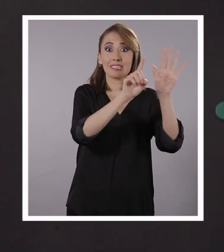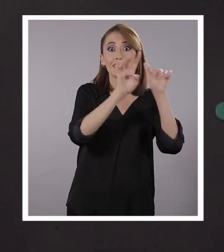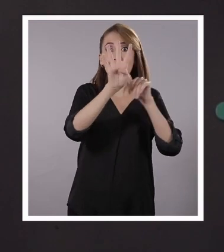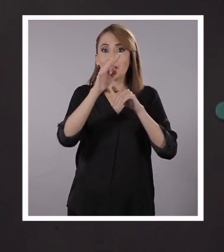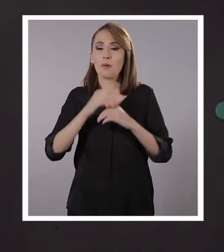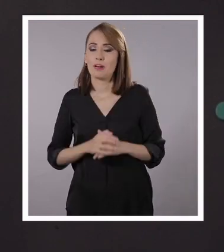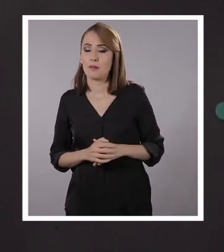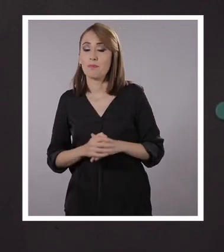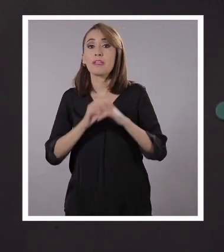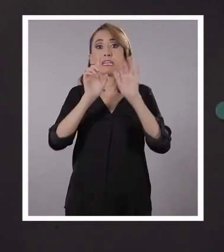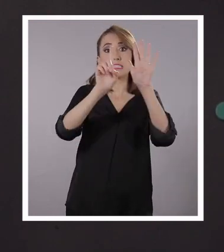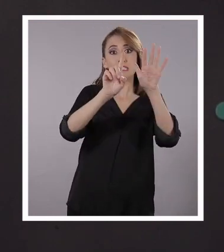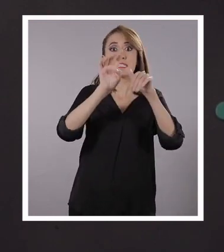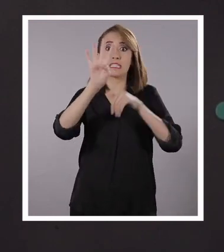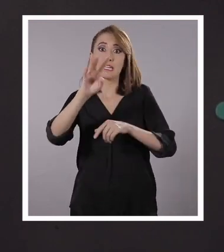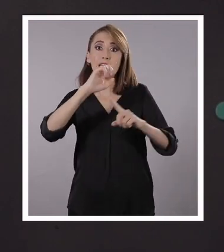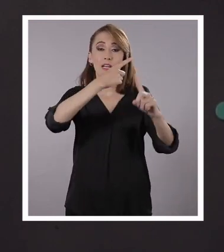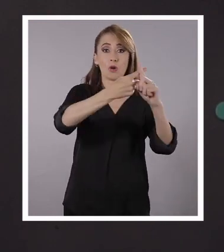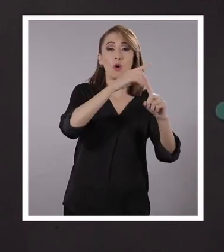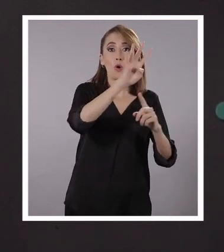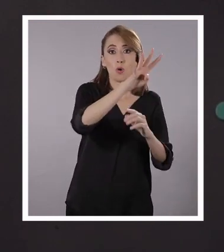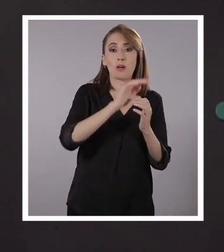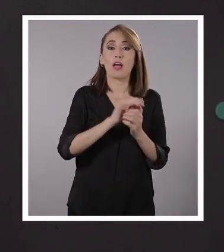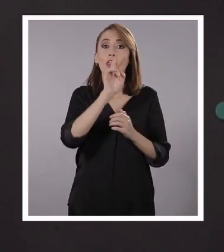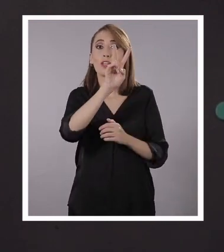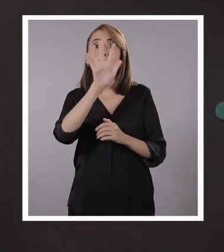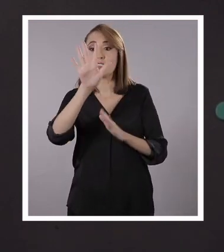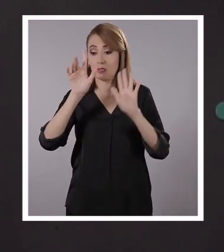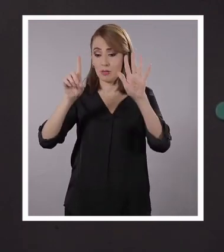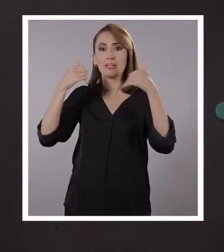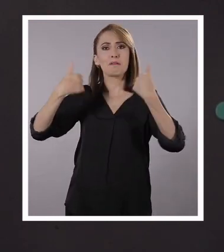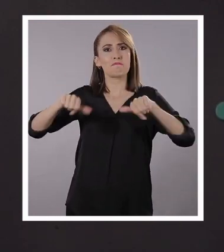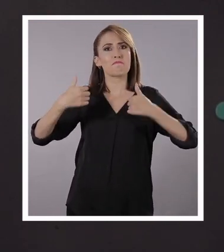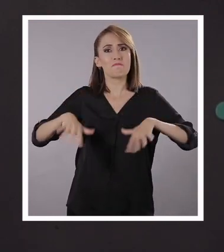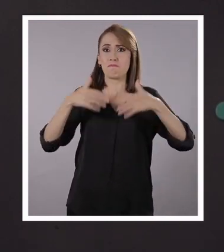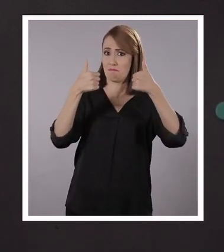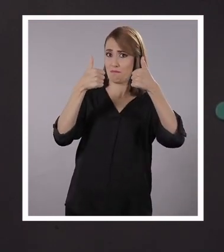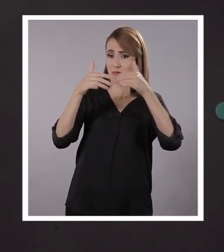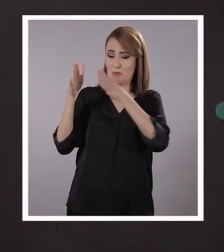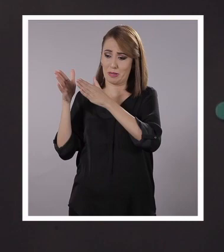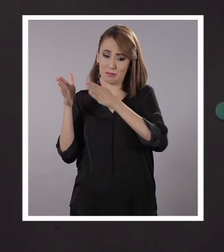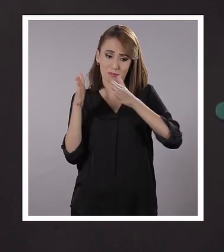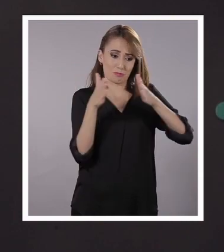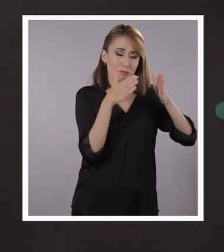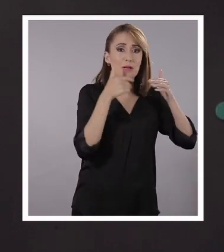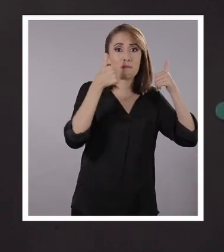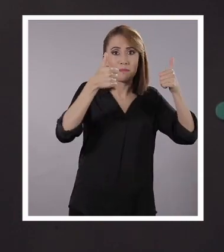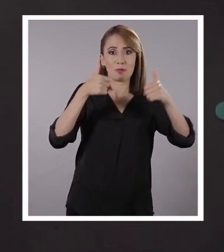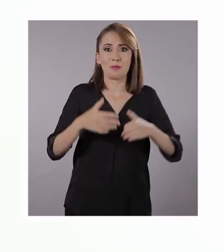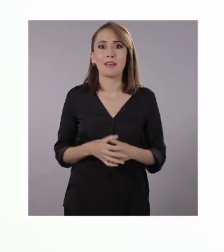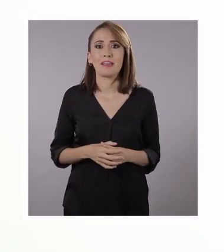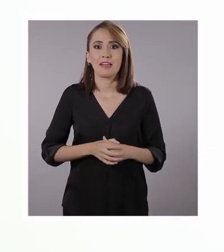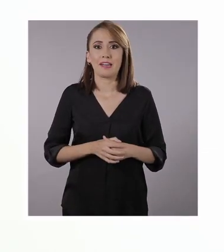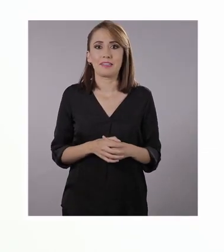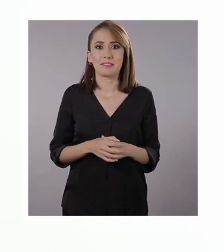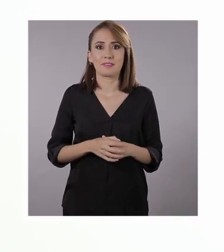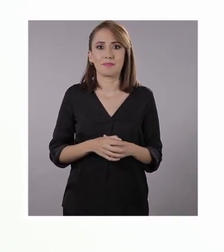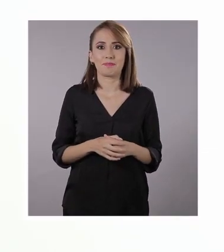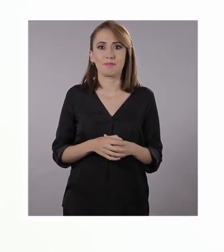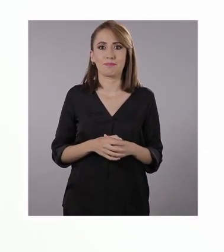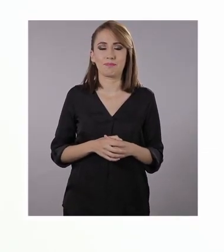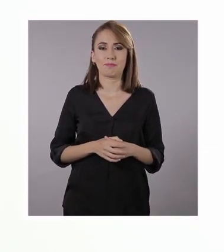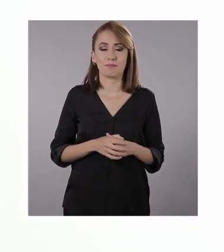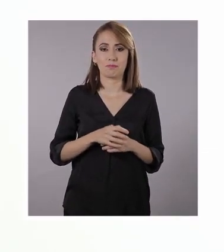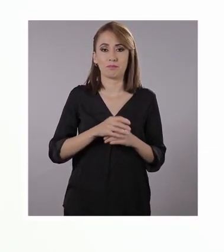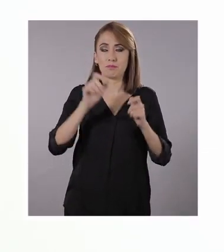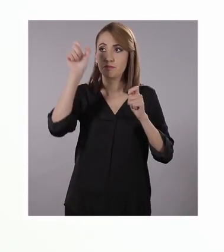4, 64. 64 por 4, 256. ¡Muy bien! ¡Correcto! Muy bien.